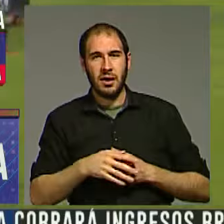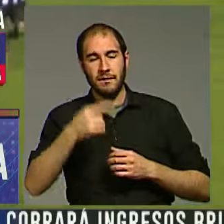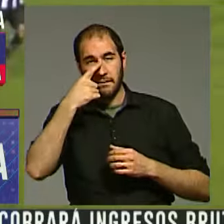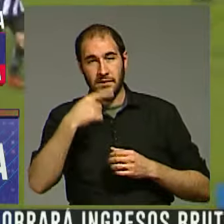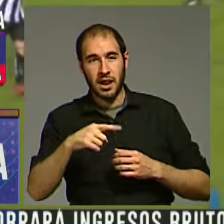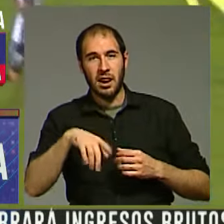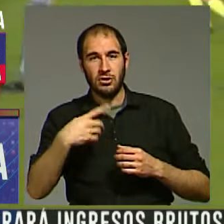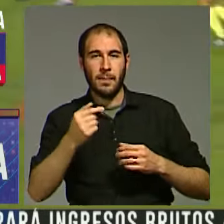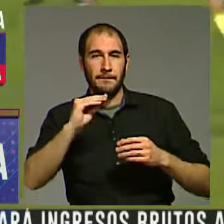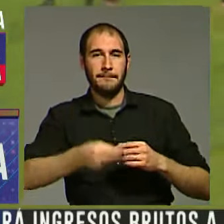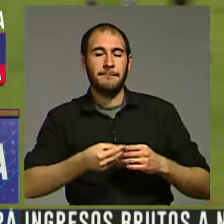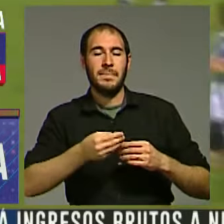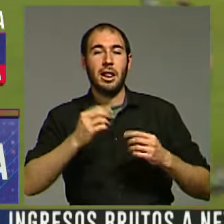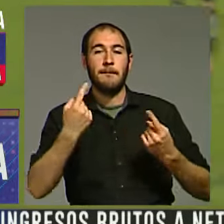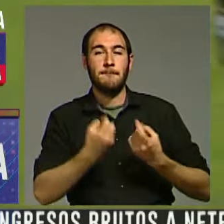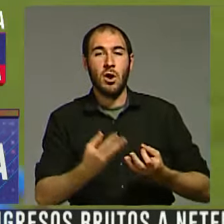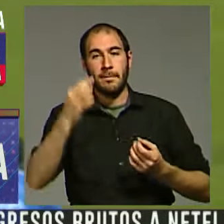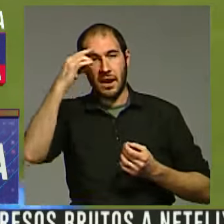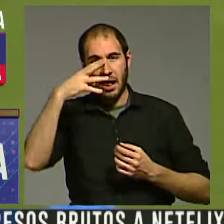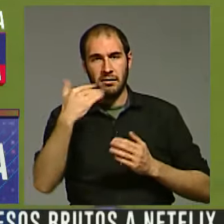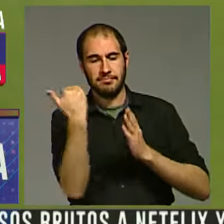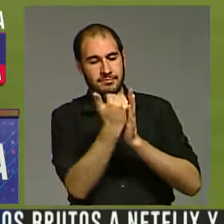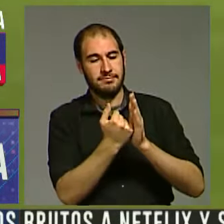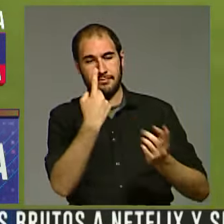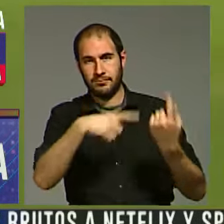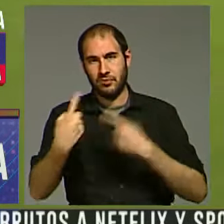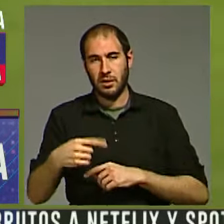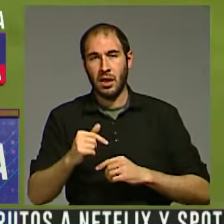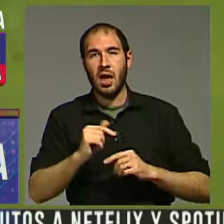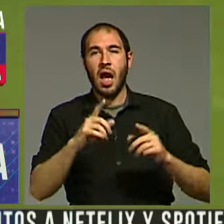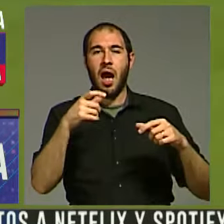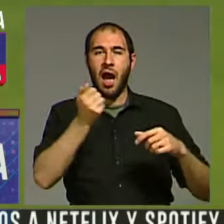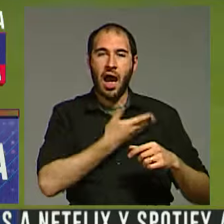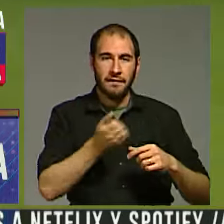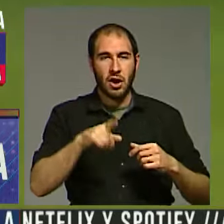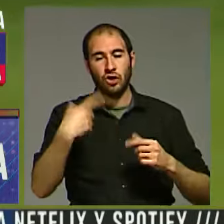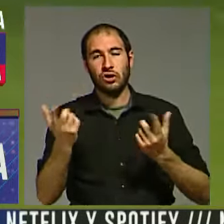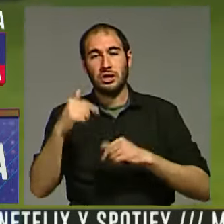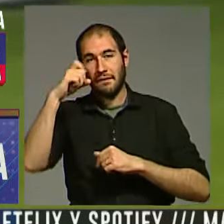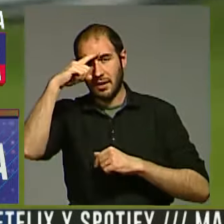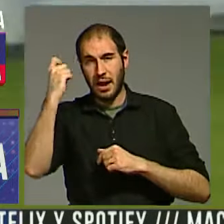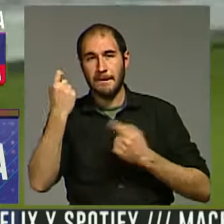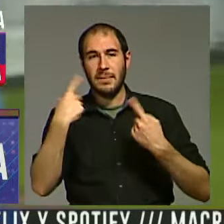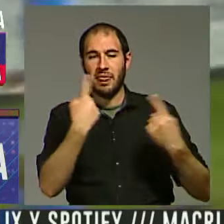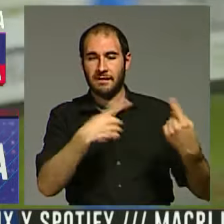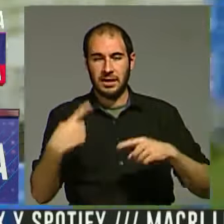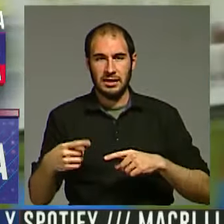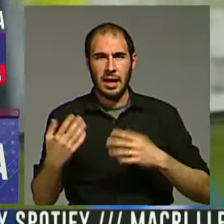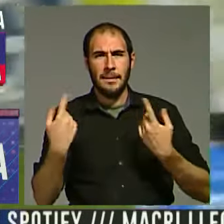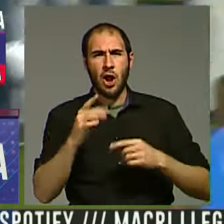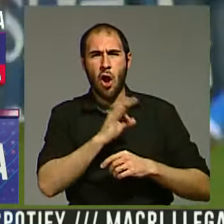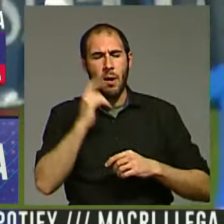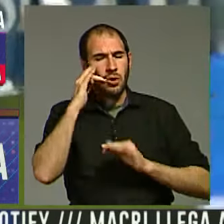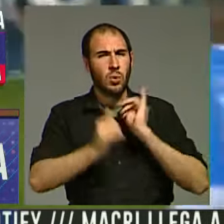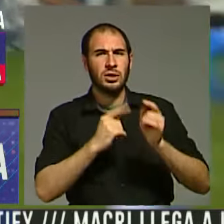nosotros, que la perdimos por penales. Entonces, los criterios son distintos, más allá que un caso es AFA, otro es el Consejo Federal, pero son distintos. Pero no quiero opinar